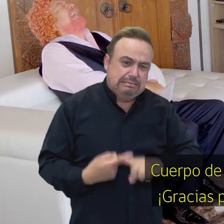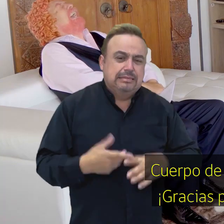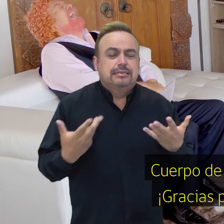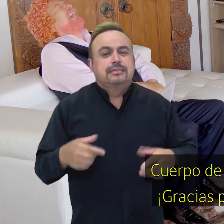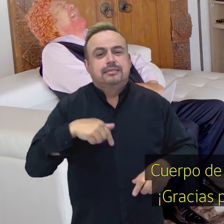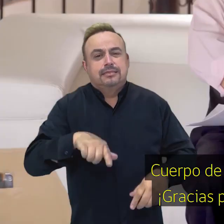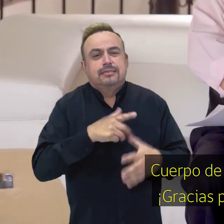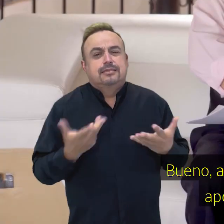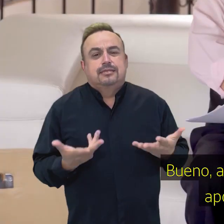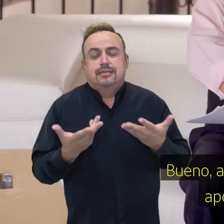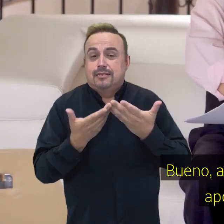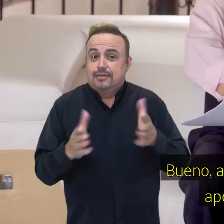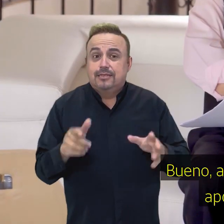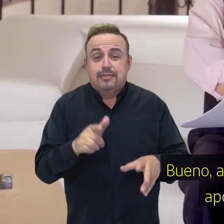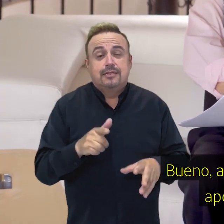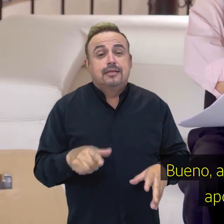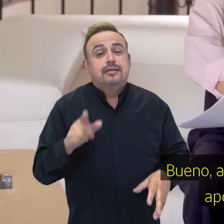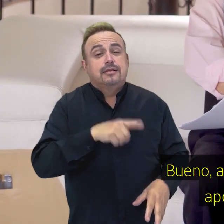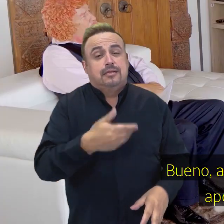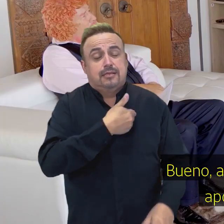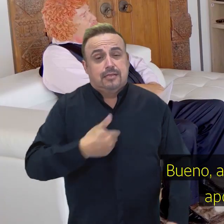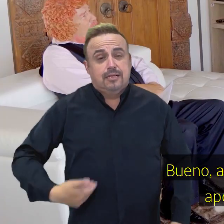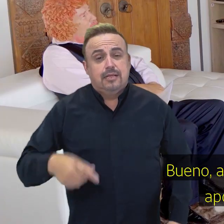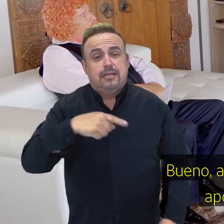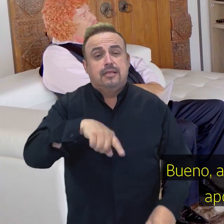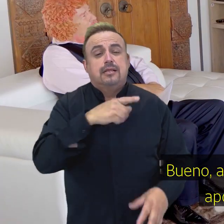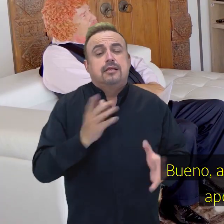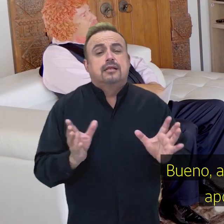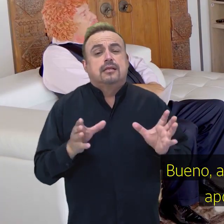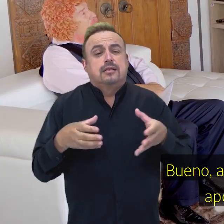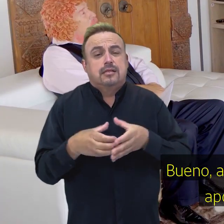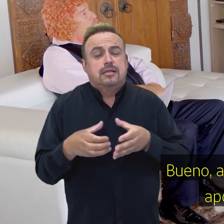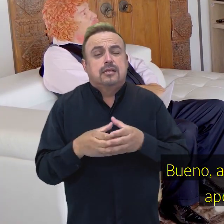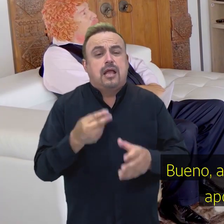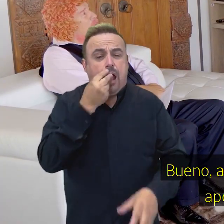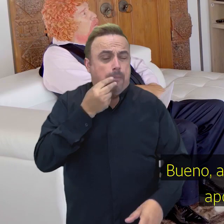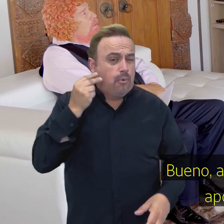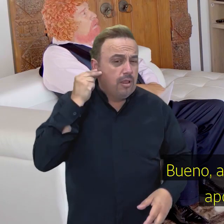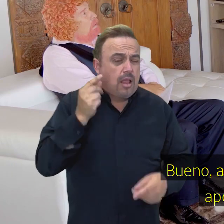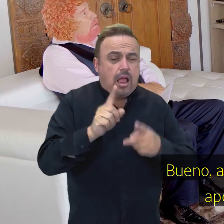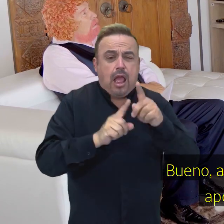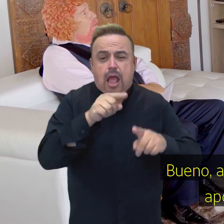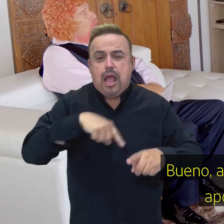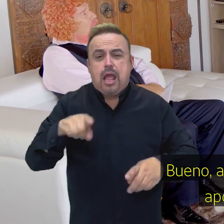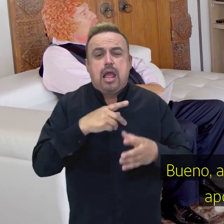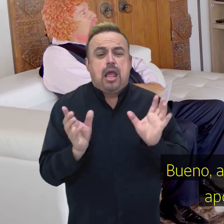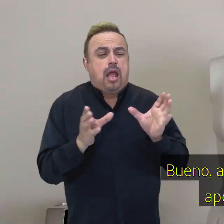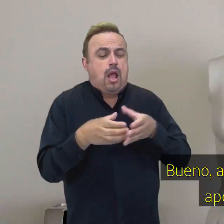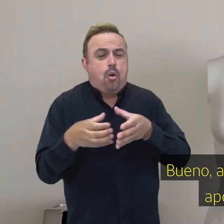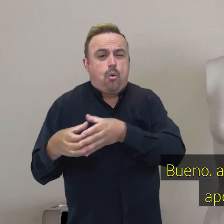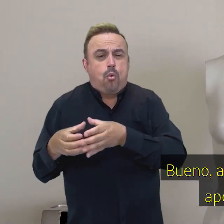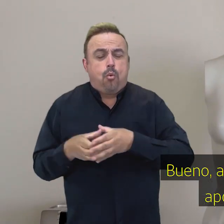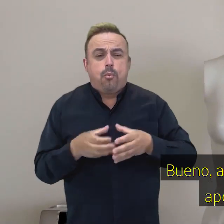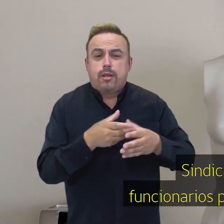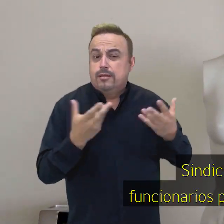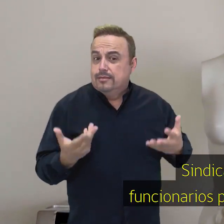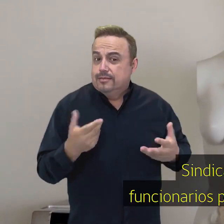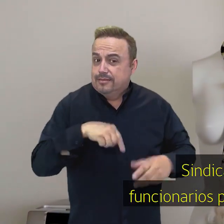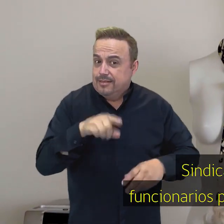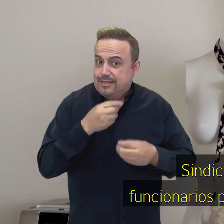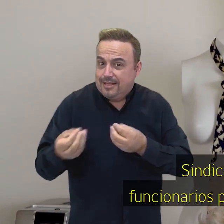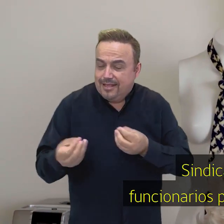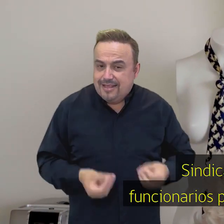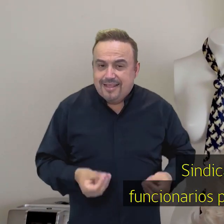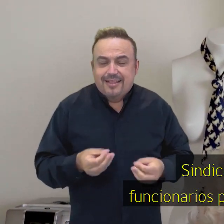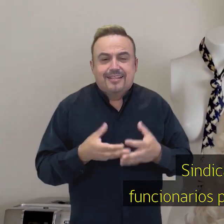aquí seguimos nombrando, bueno, algo que siente de los jecos que cague, acordado, algo de ingeniería de ingeniería. El